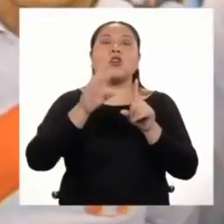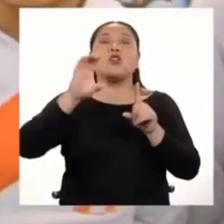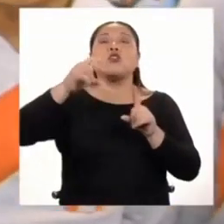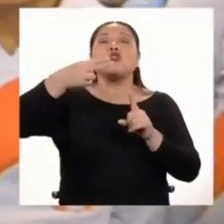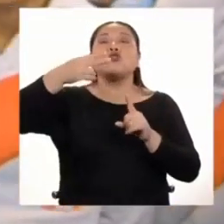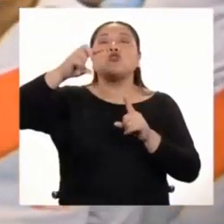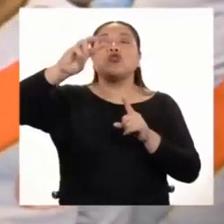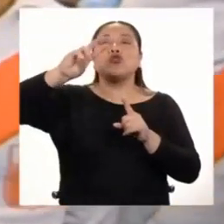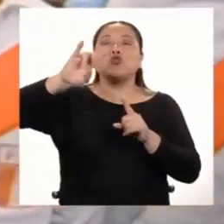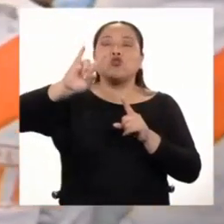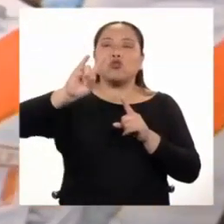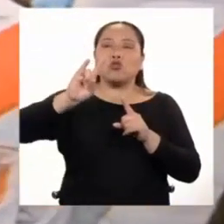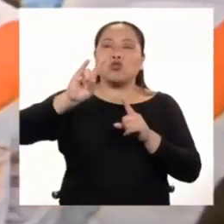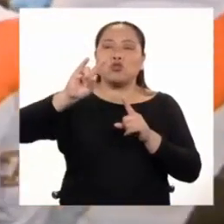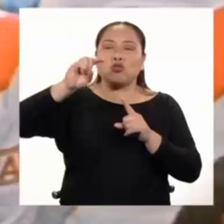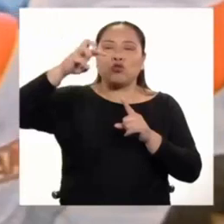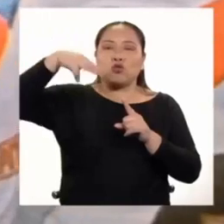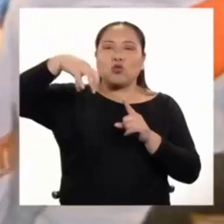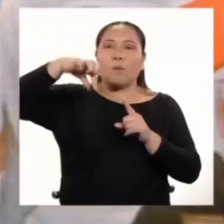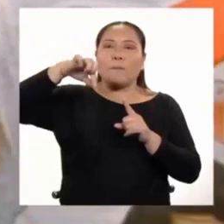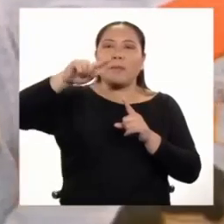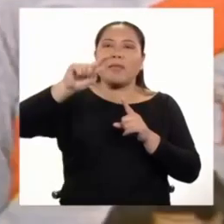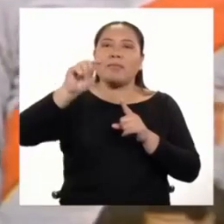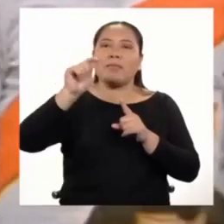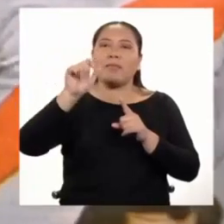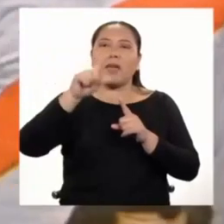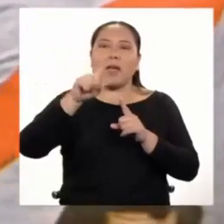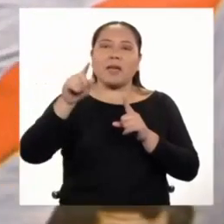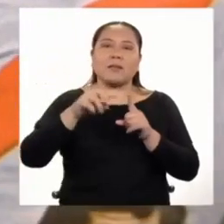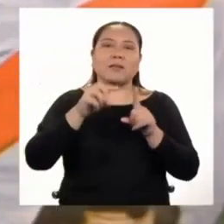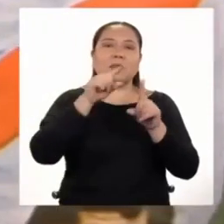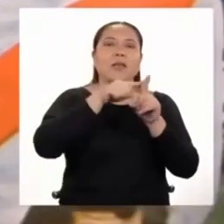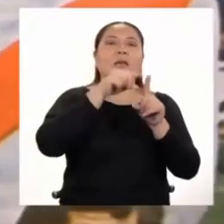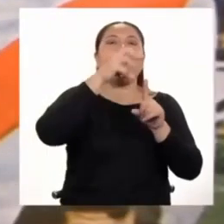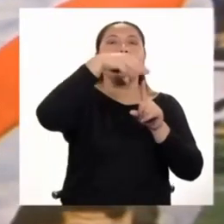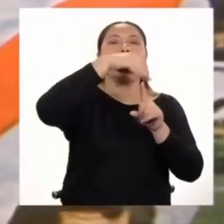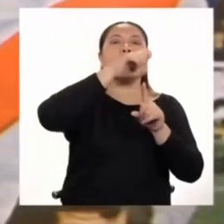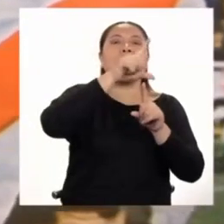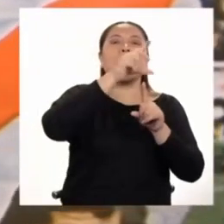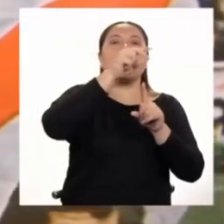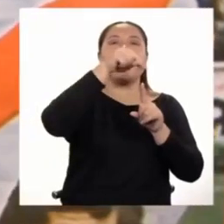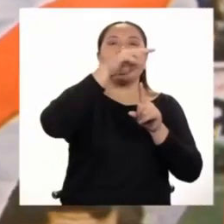Chumpitaz y Julio Meléndez.